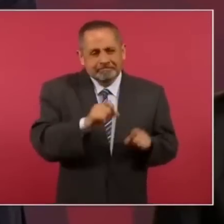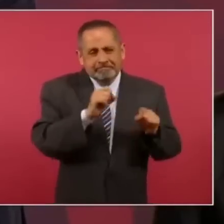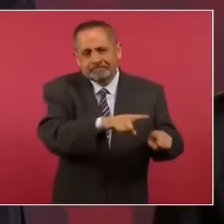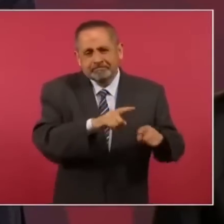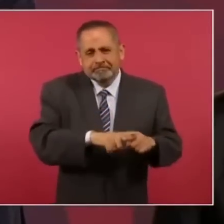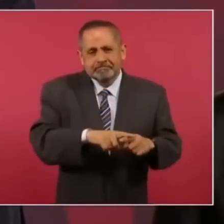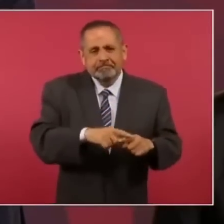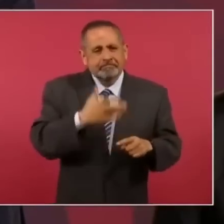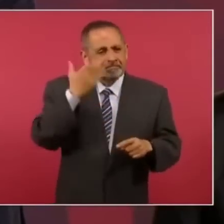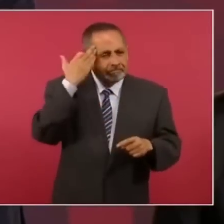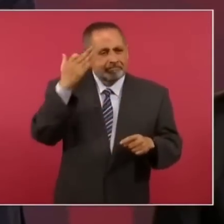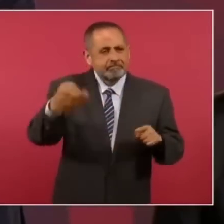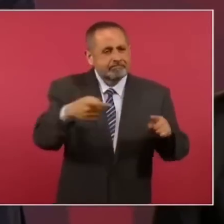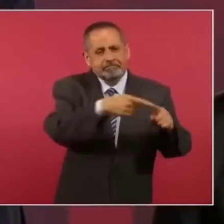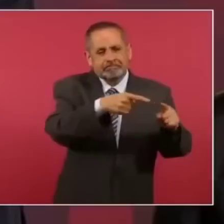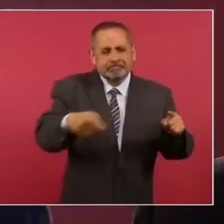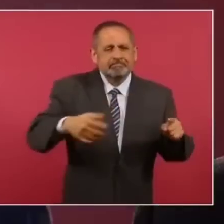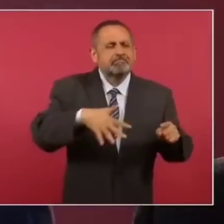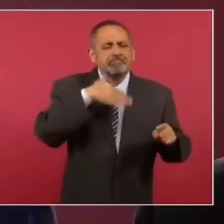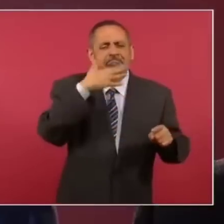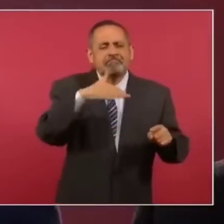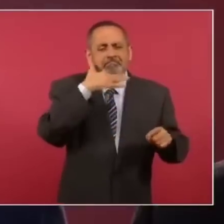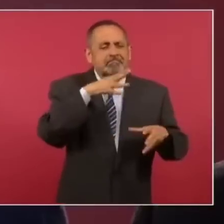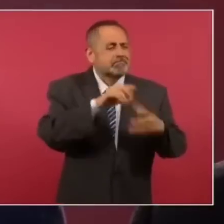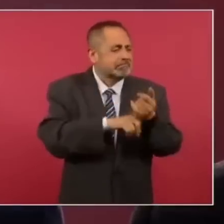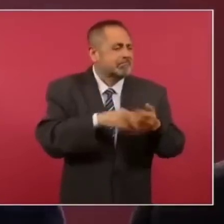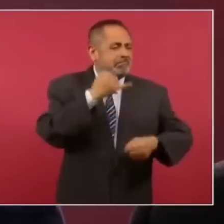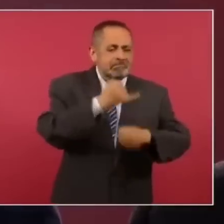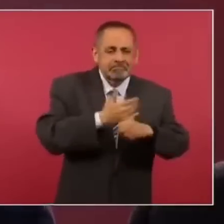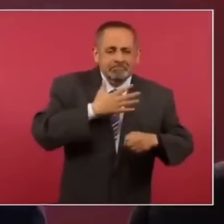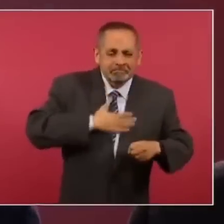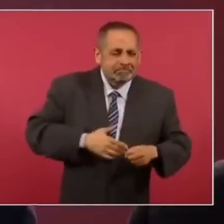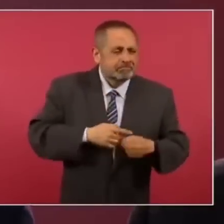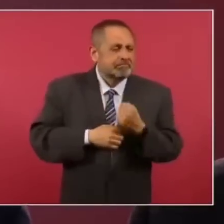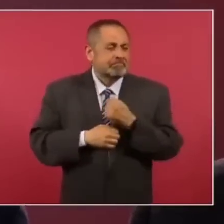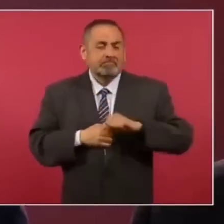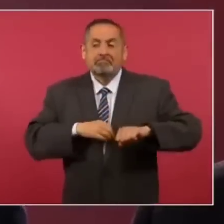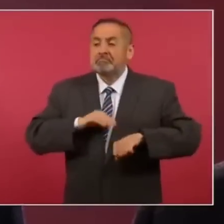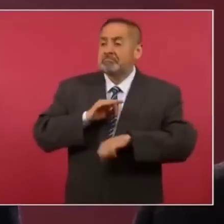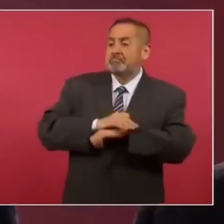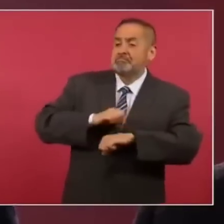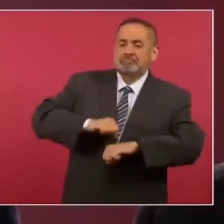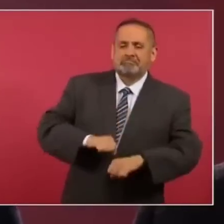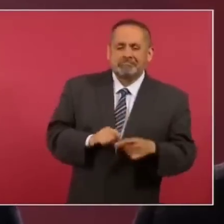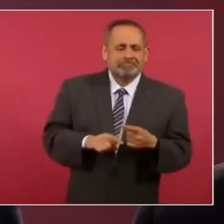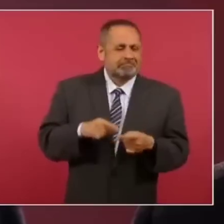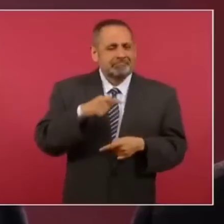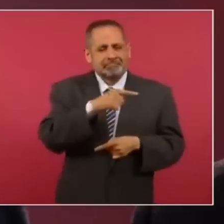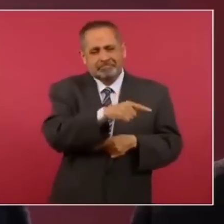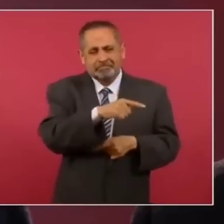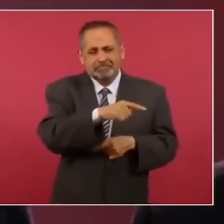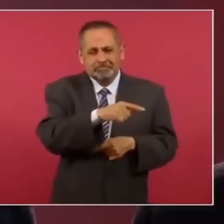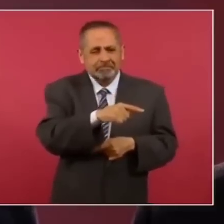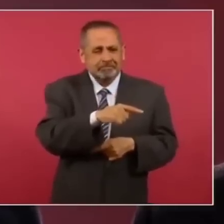al régimen de corrupción, de injusticias, de privilegios, a la república